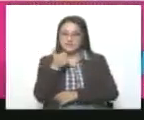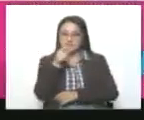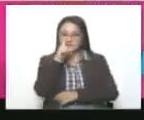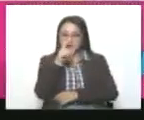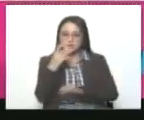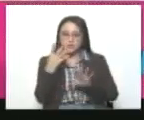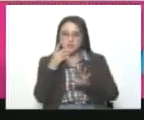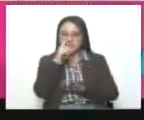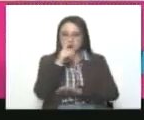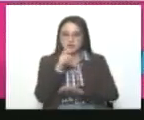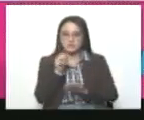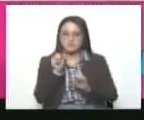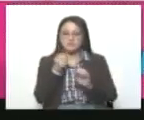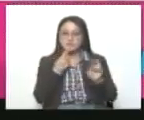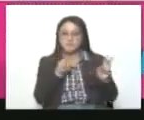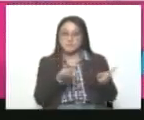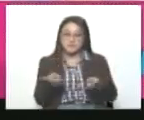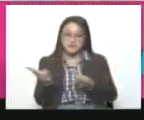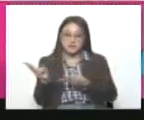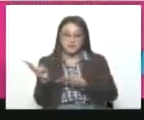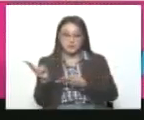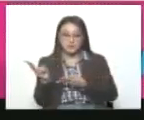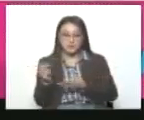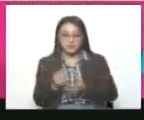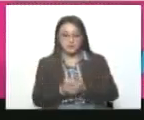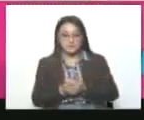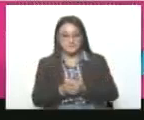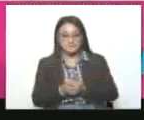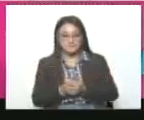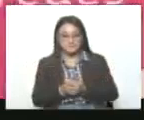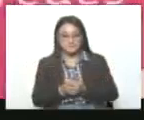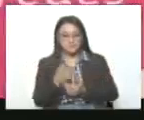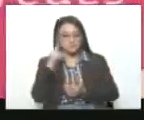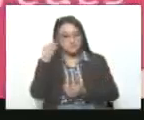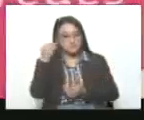Bueno, bienvenido, pues. María Antonieta, ¿qué te parece? Buenas noticias.